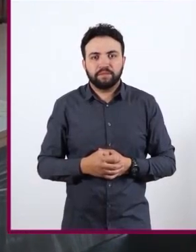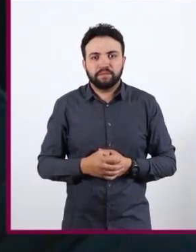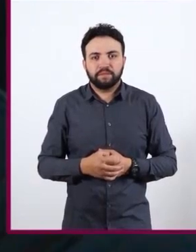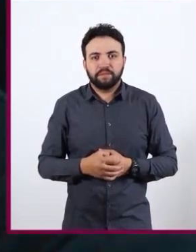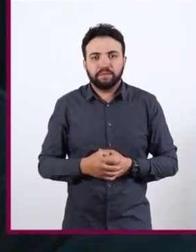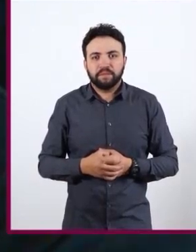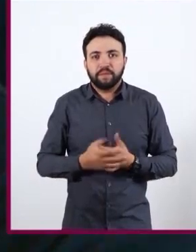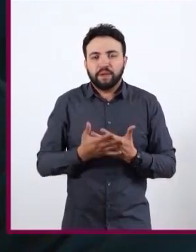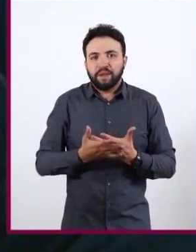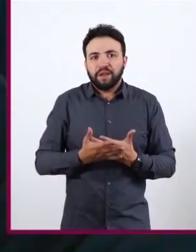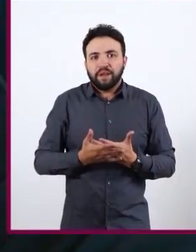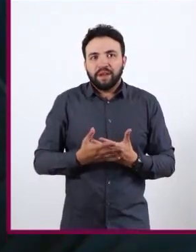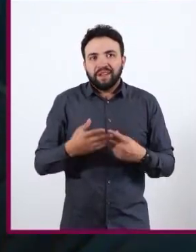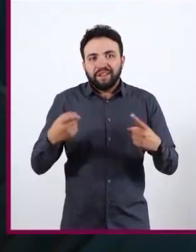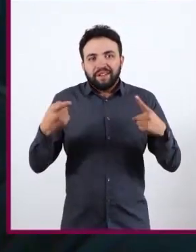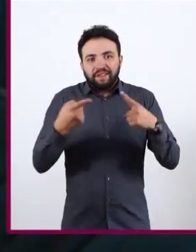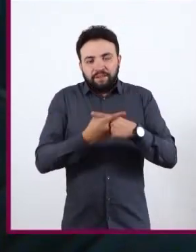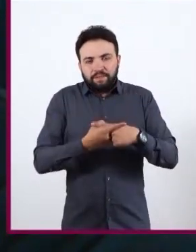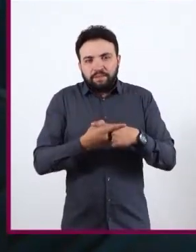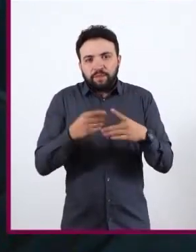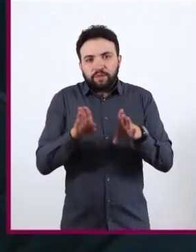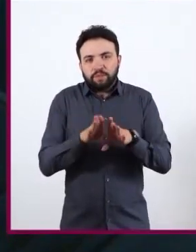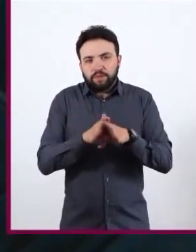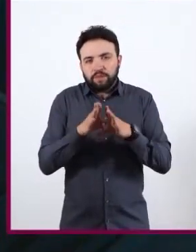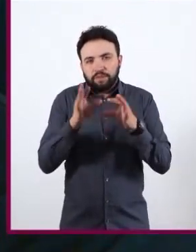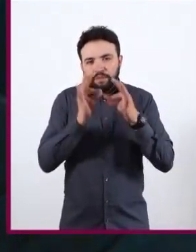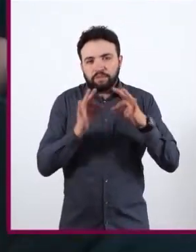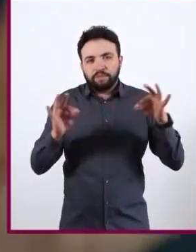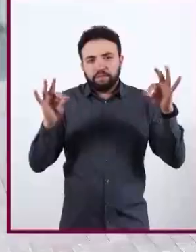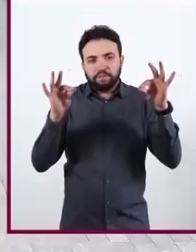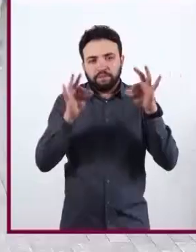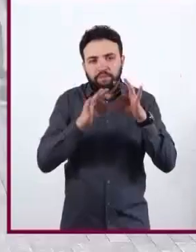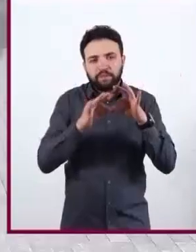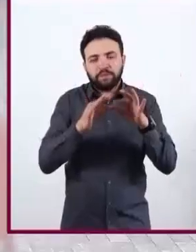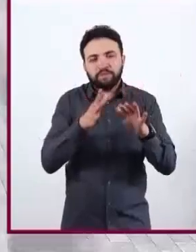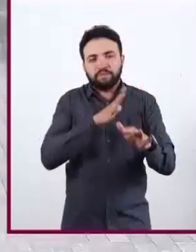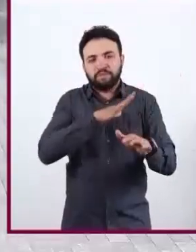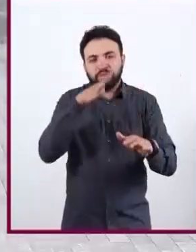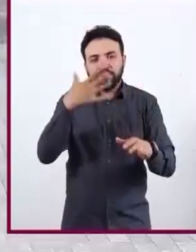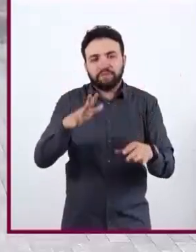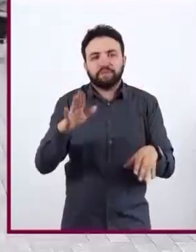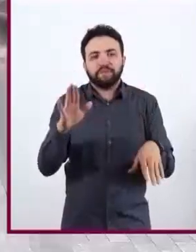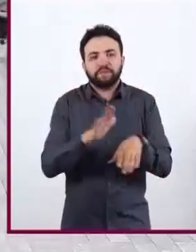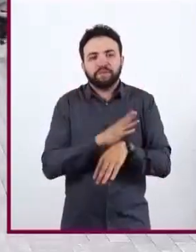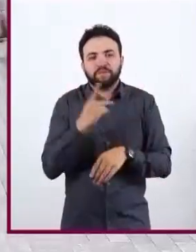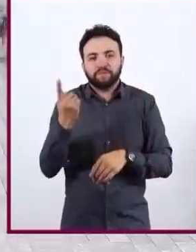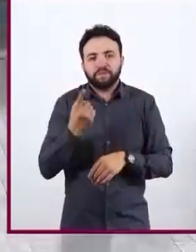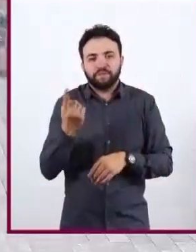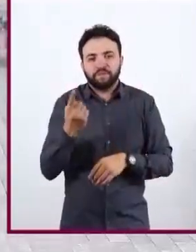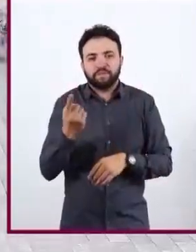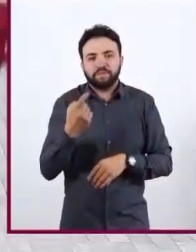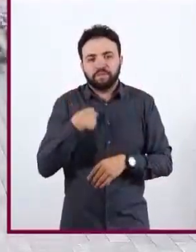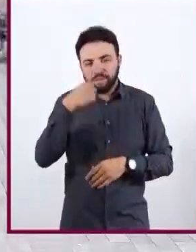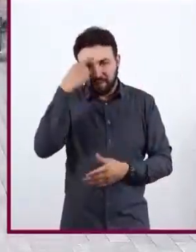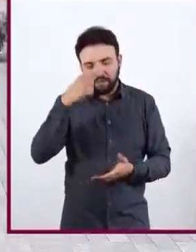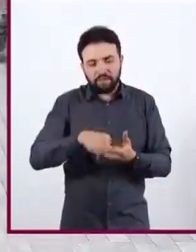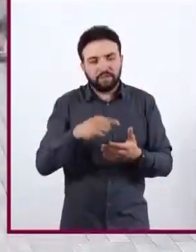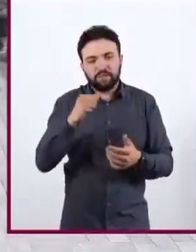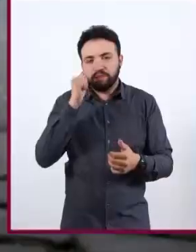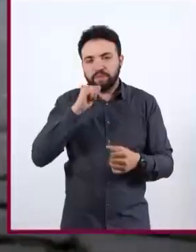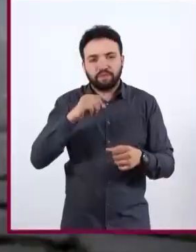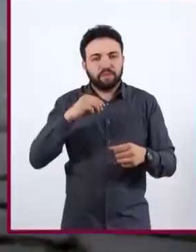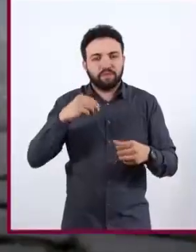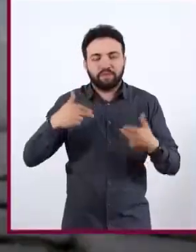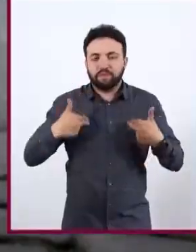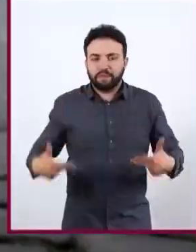Bueno, la contradicción es muy importante en general, porque yo creo que el ser humano está lleno de contradicciones, ¿no?